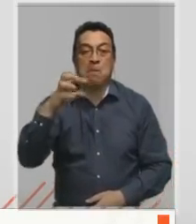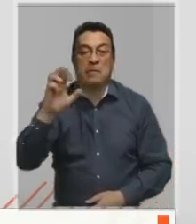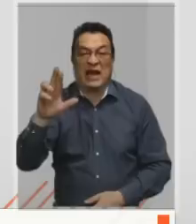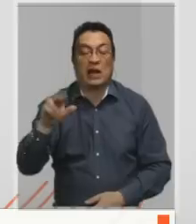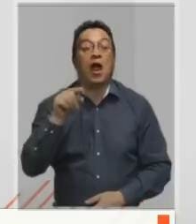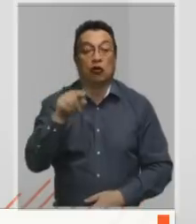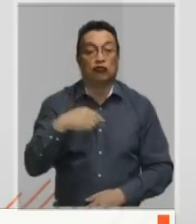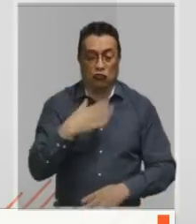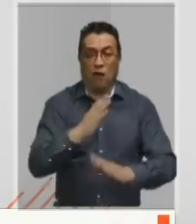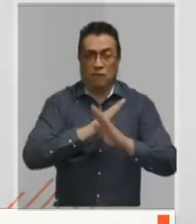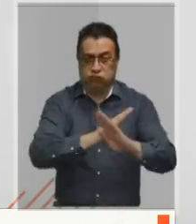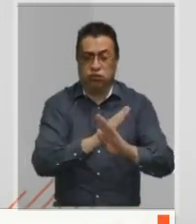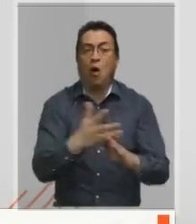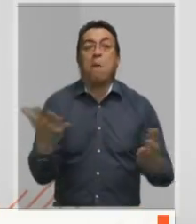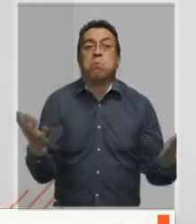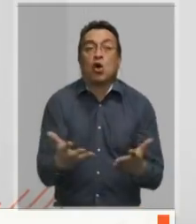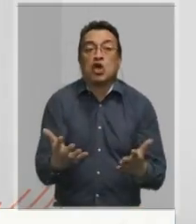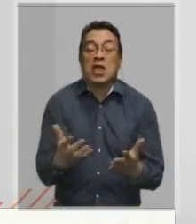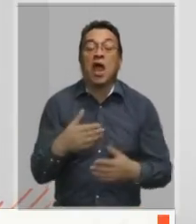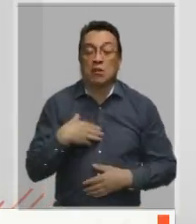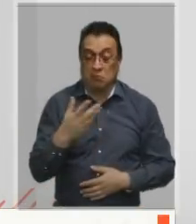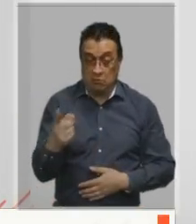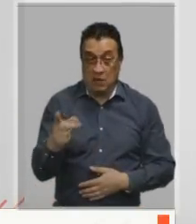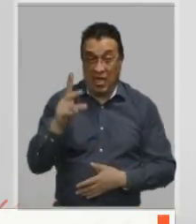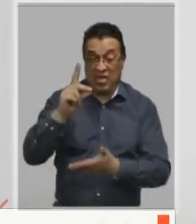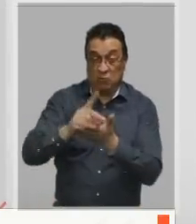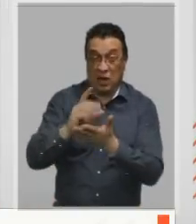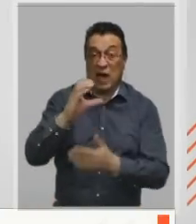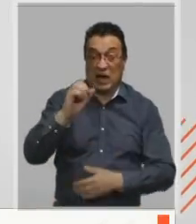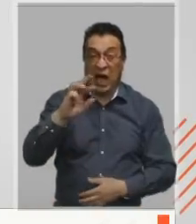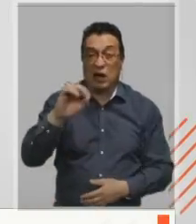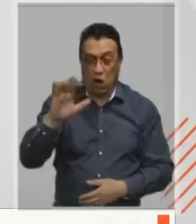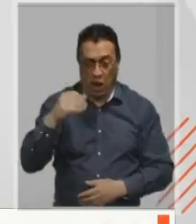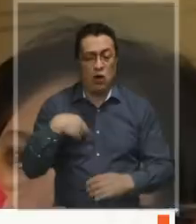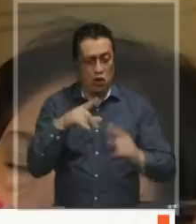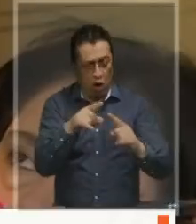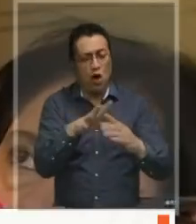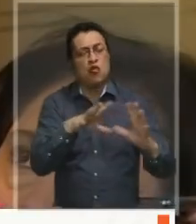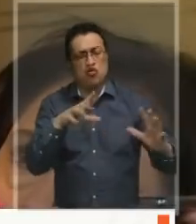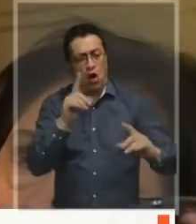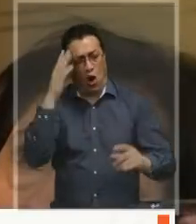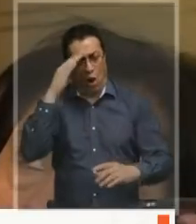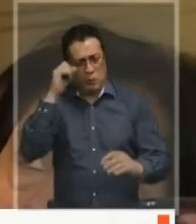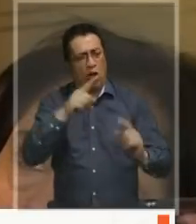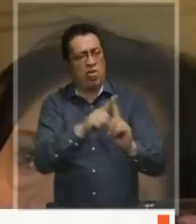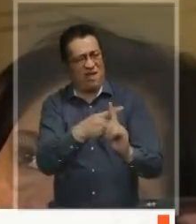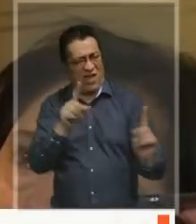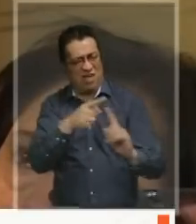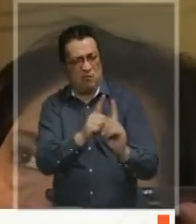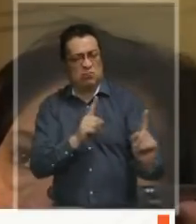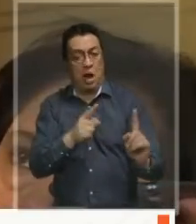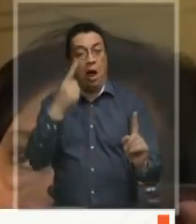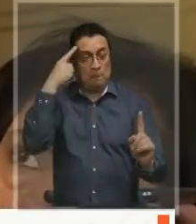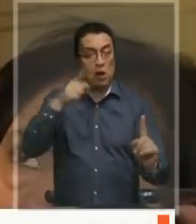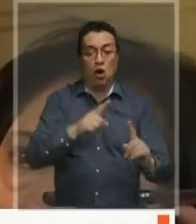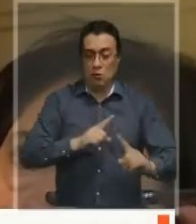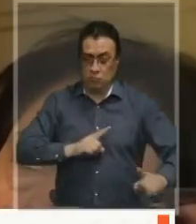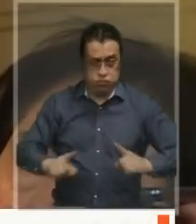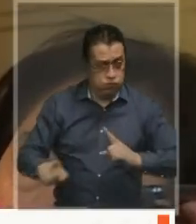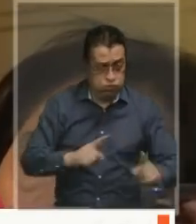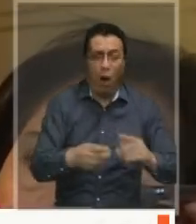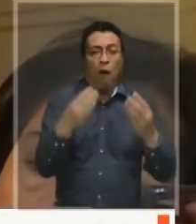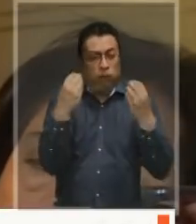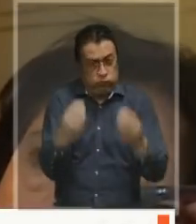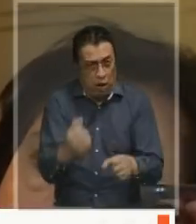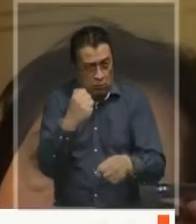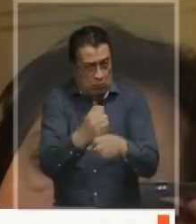en contra de la censura porque creíamos que si bien con la diputada Cariola son muchas las cosas que nos dividen, ella ha conducido bien un debate tremendamente